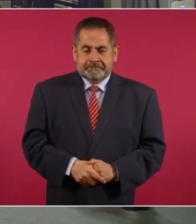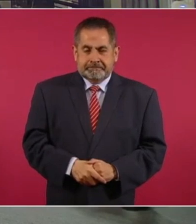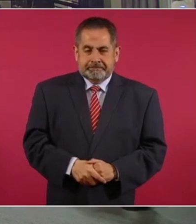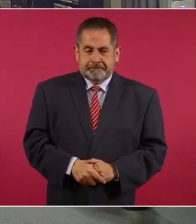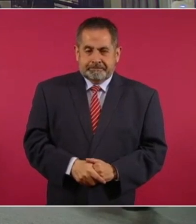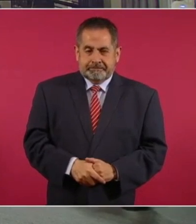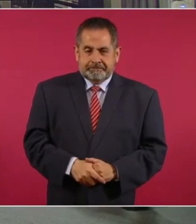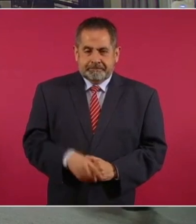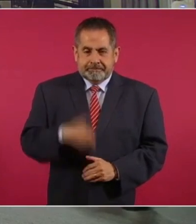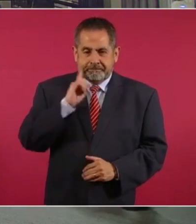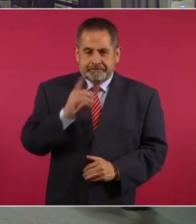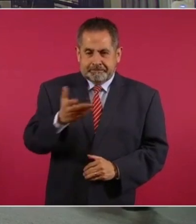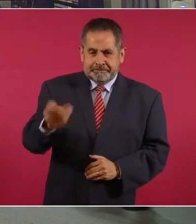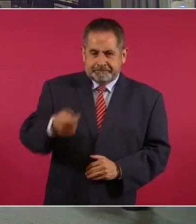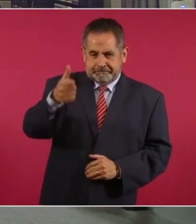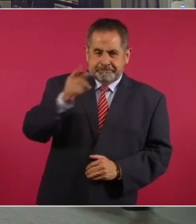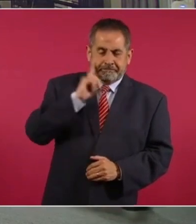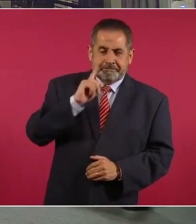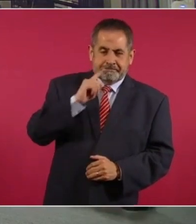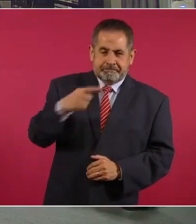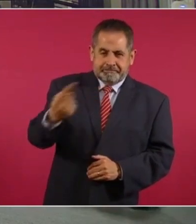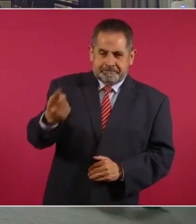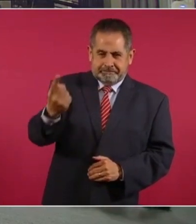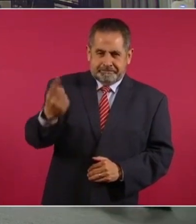A la compañera y luego.